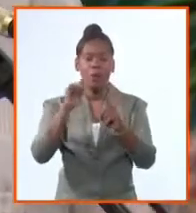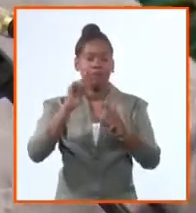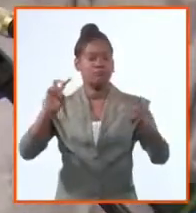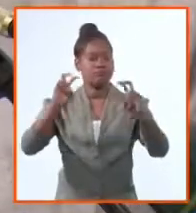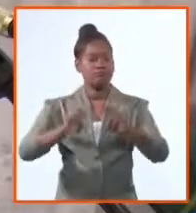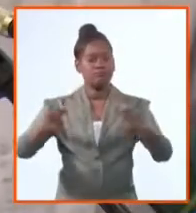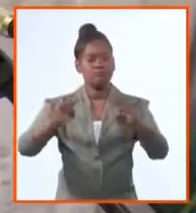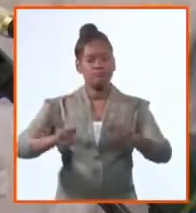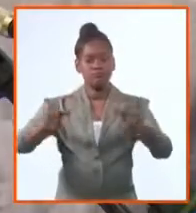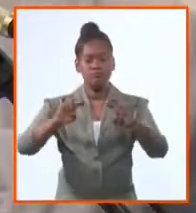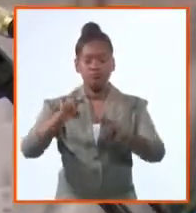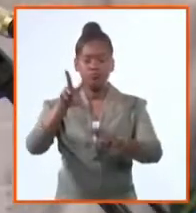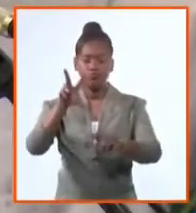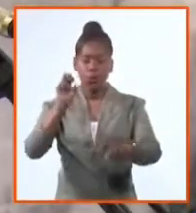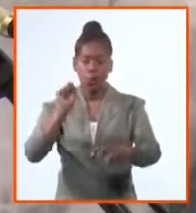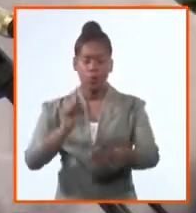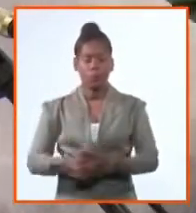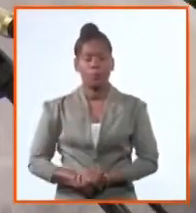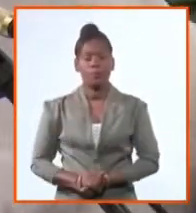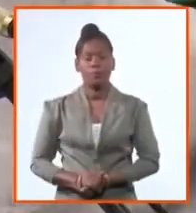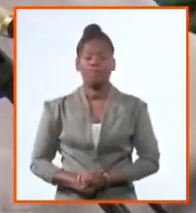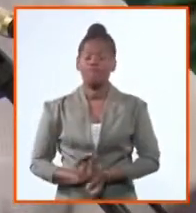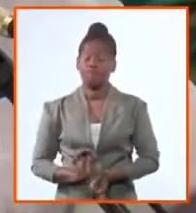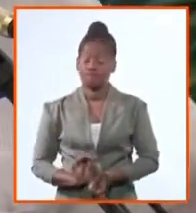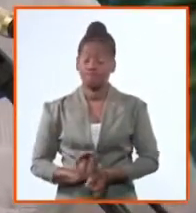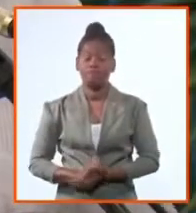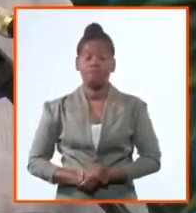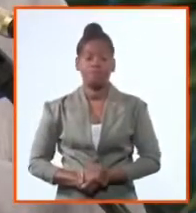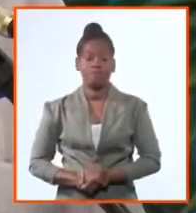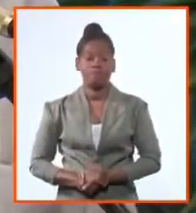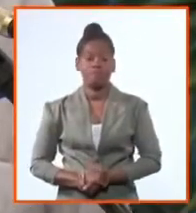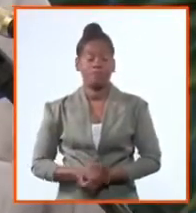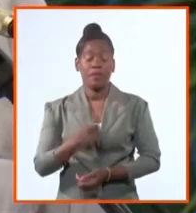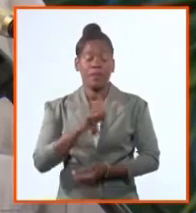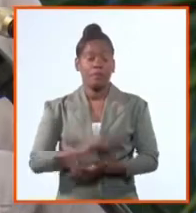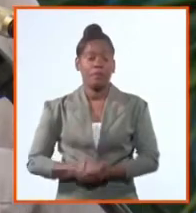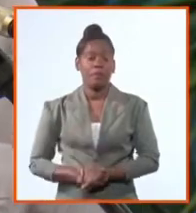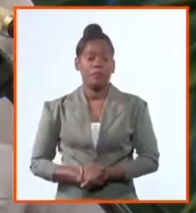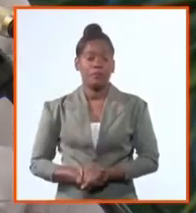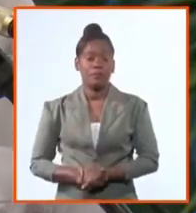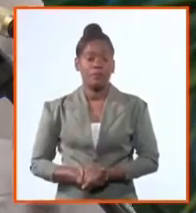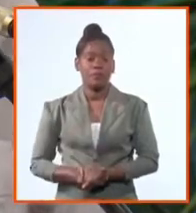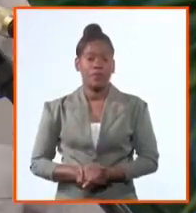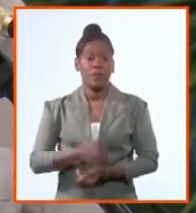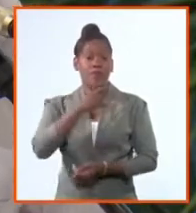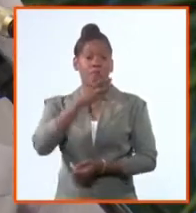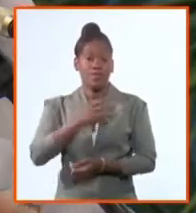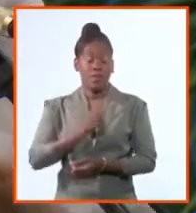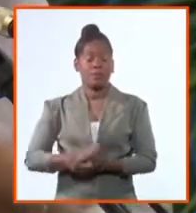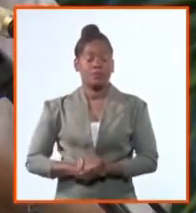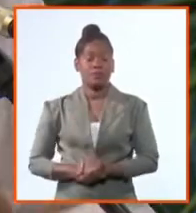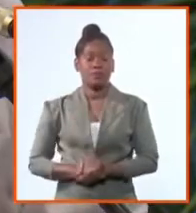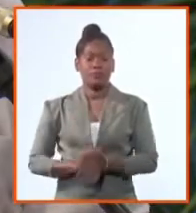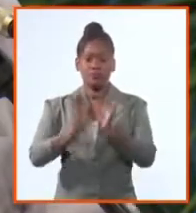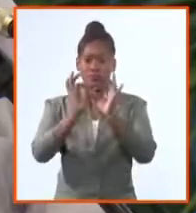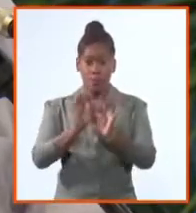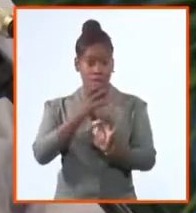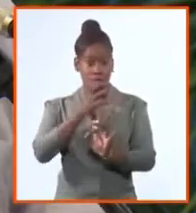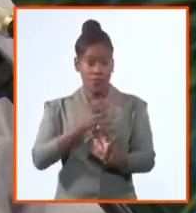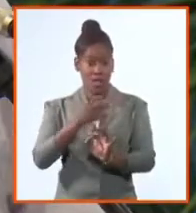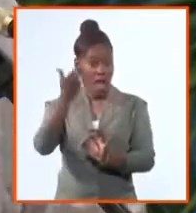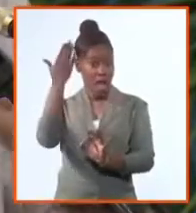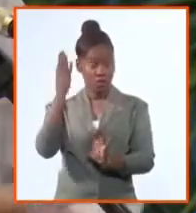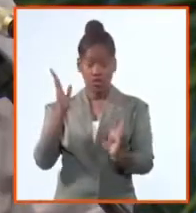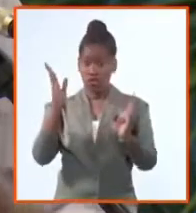Castro no hizo más que meter la pata desde los años 60 cuando no se produjeron los 10 millones de toneladas de azúcar. Y compañero, Fidel Castro, sin ser